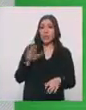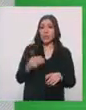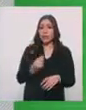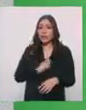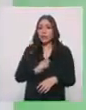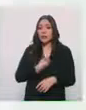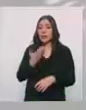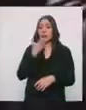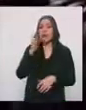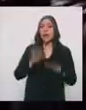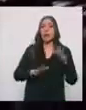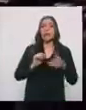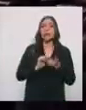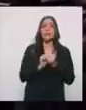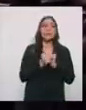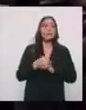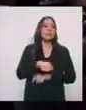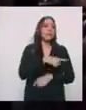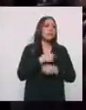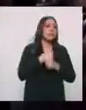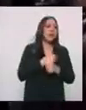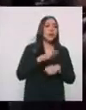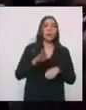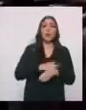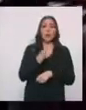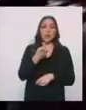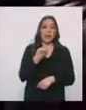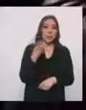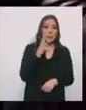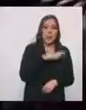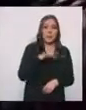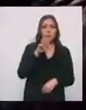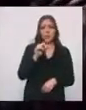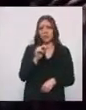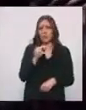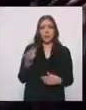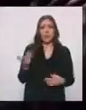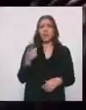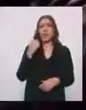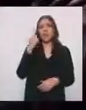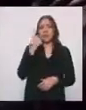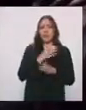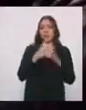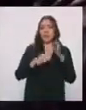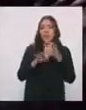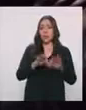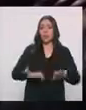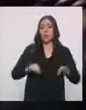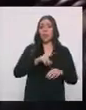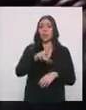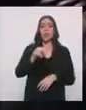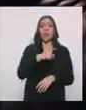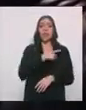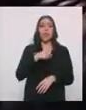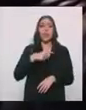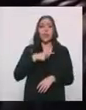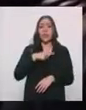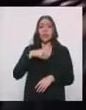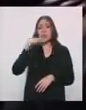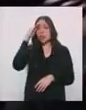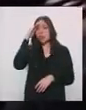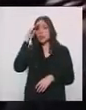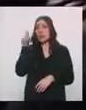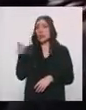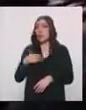de vulnerabilidad, porque al final de cuentas no es que esté mal. Un pilar importante de la resiliencia es que no hagamos juicios de valor sobre bueno o